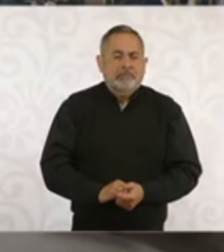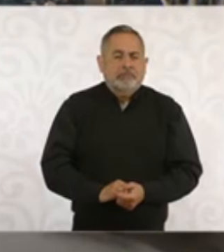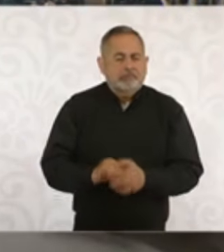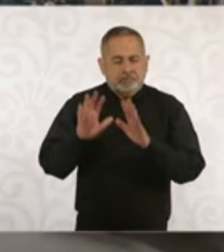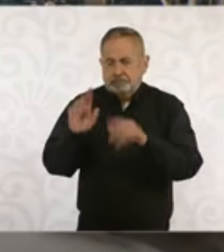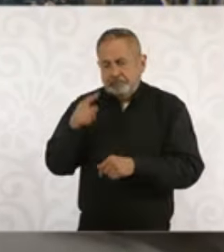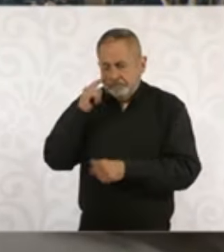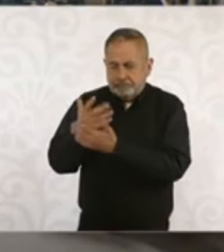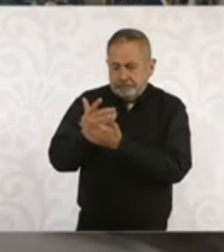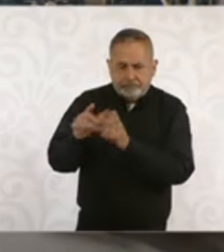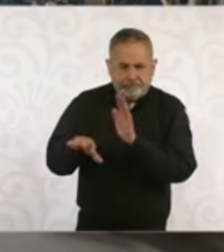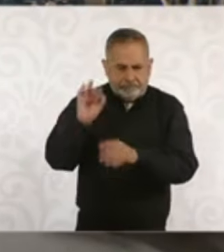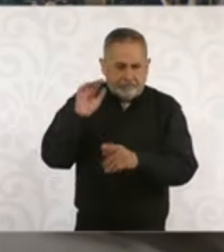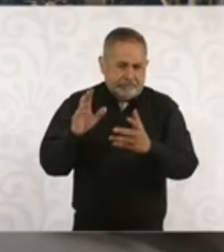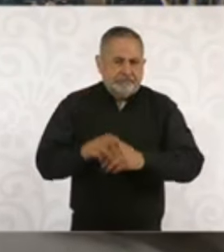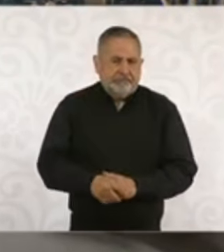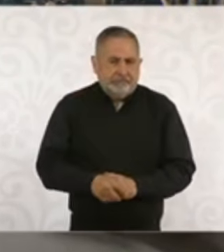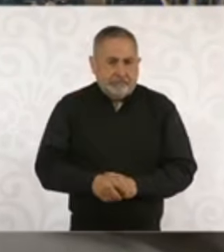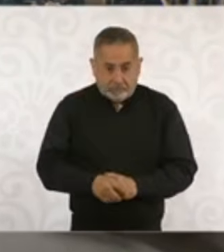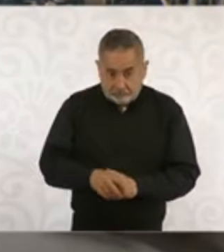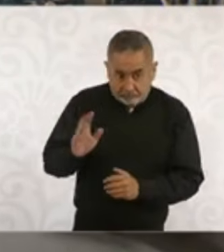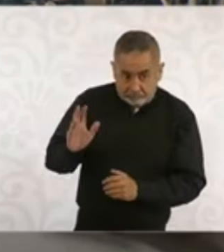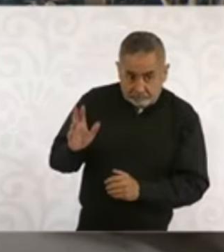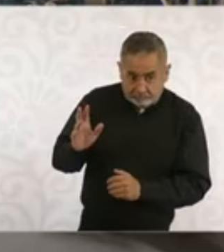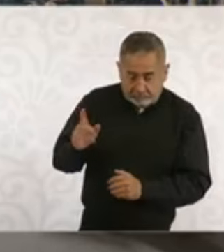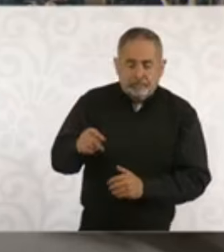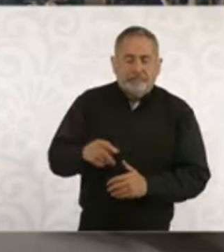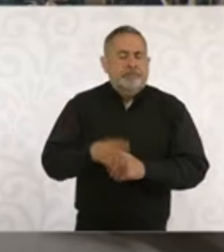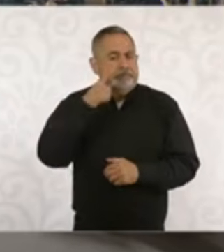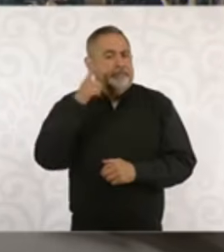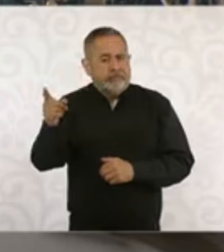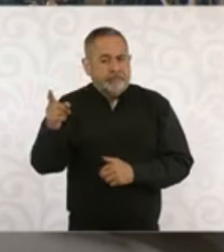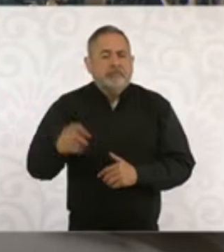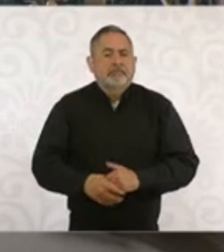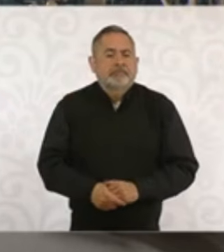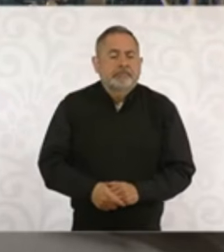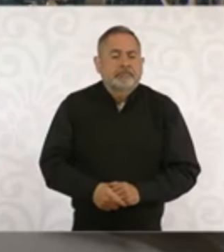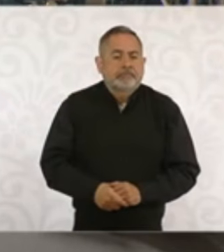Bueno, a ver si ahora sale. ¿Ya viene? Fíjense.